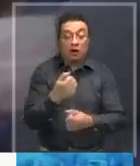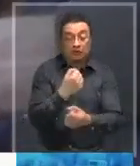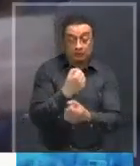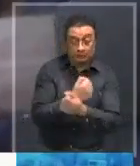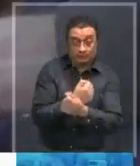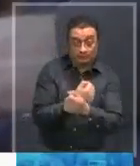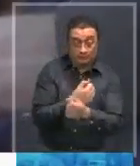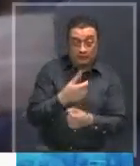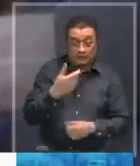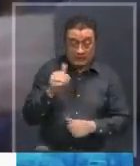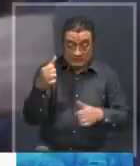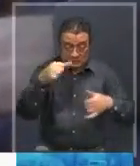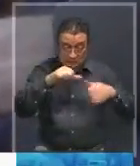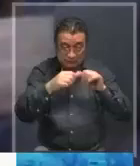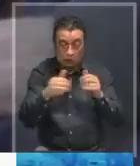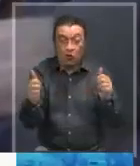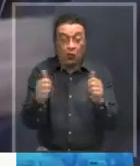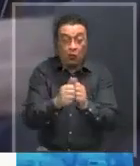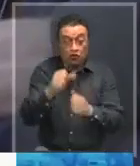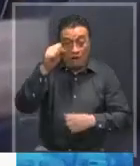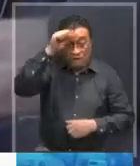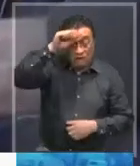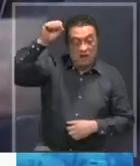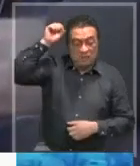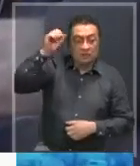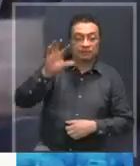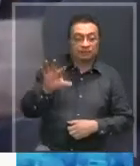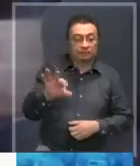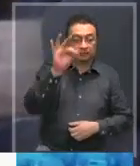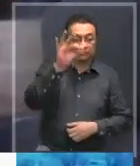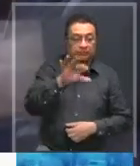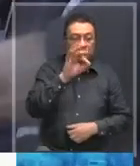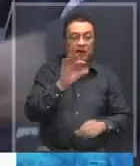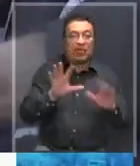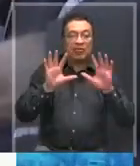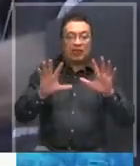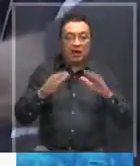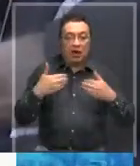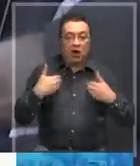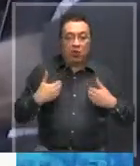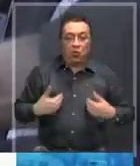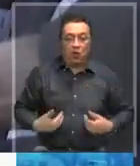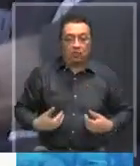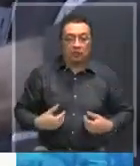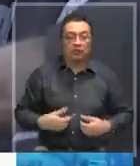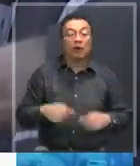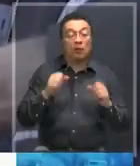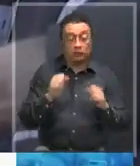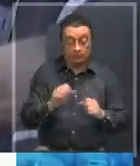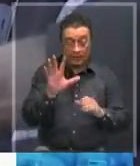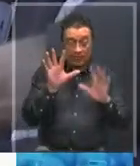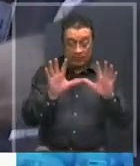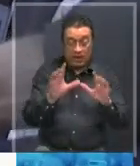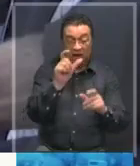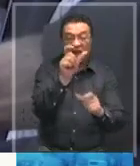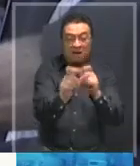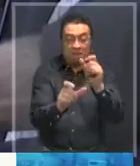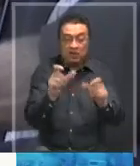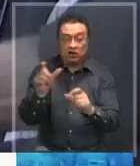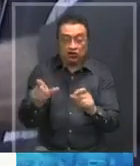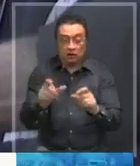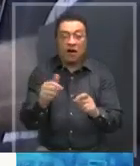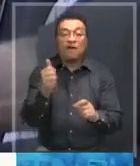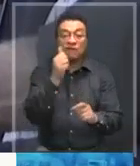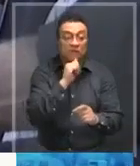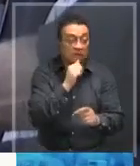científica junto a los bomberos han encontrado 10 cuerpos. Podemos decir que esas 10 personas que